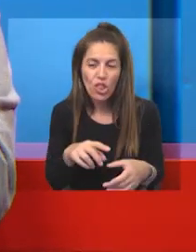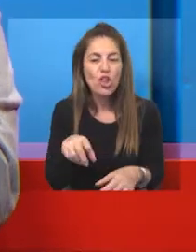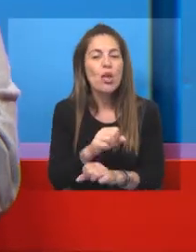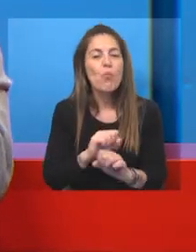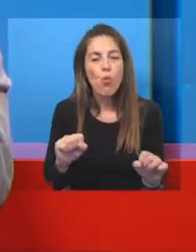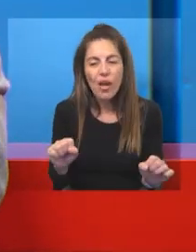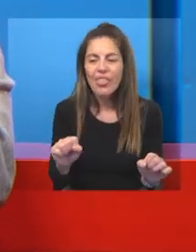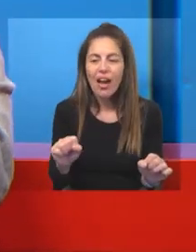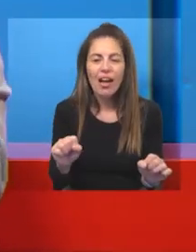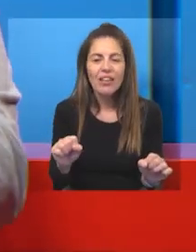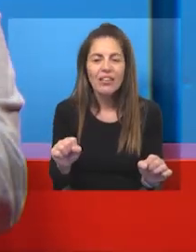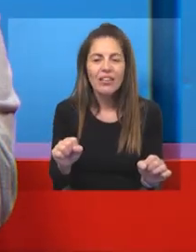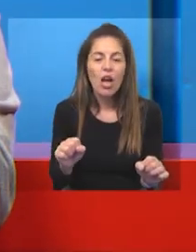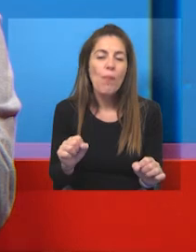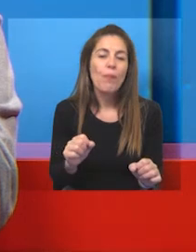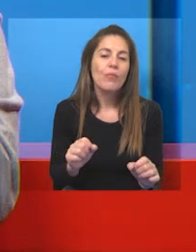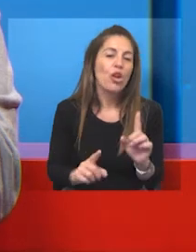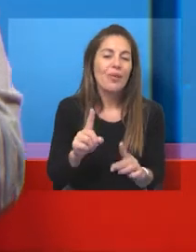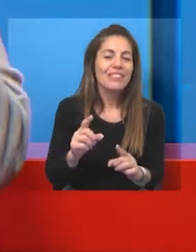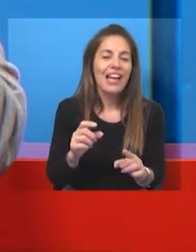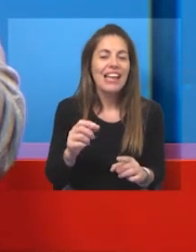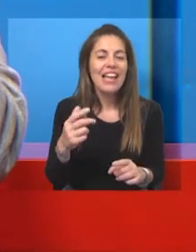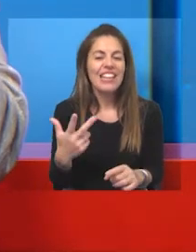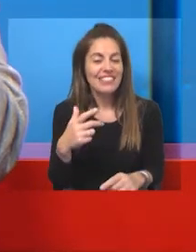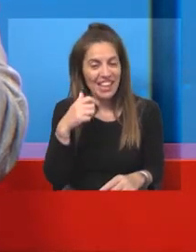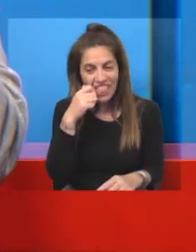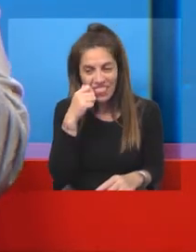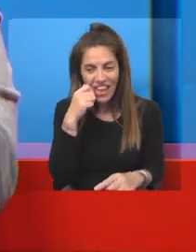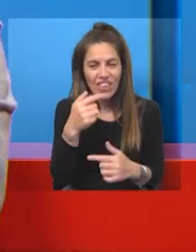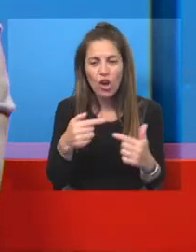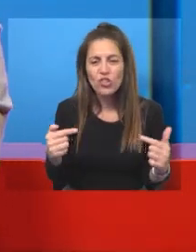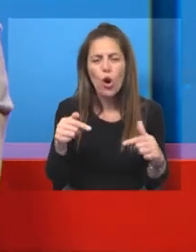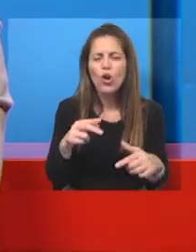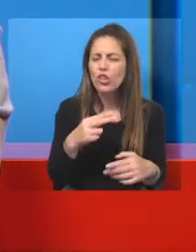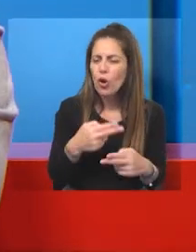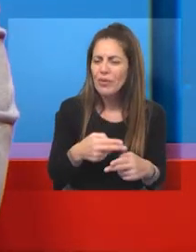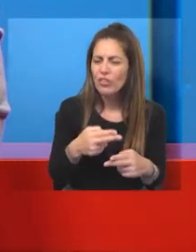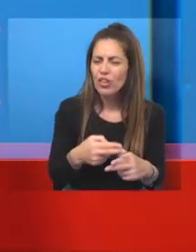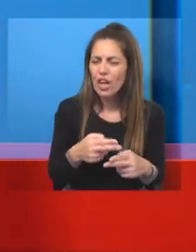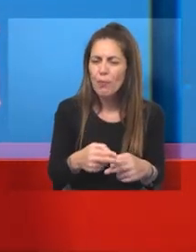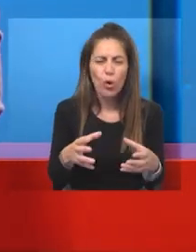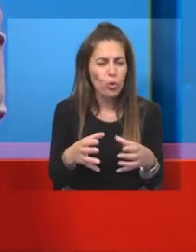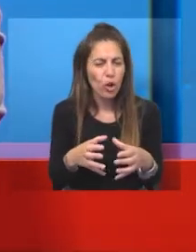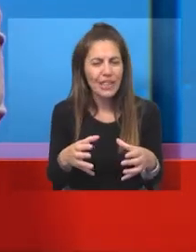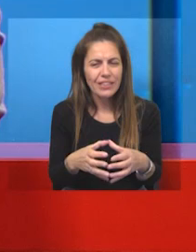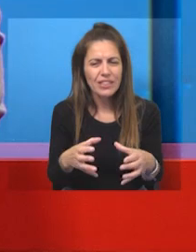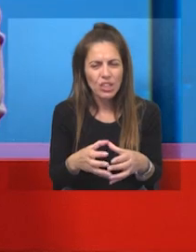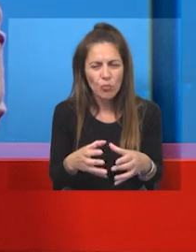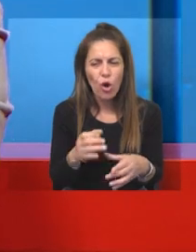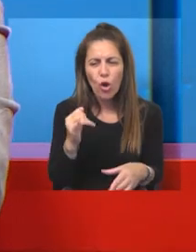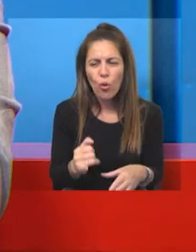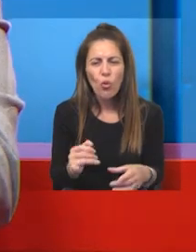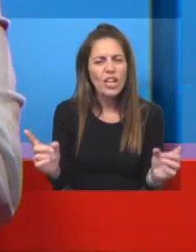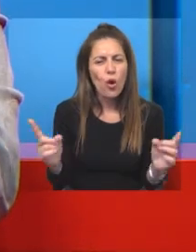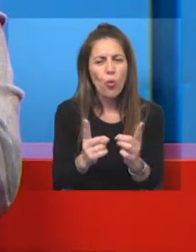puedan bueno en la universidad de la tercera edad ese tipo de eh hoy hoy mencionábamos con un con un colectivo este que hubo un un